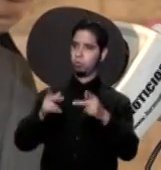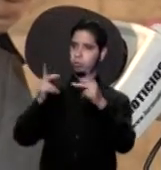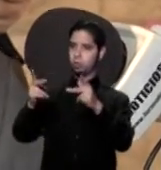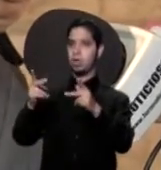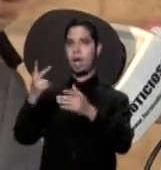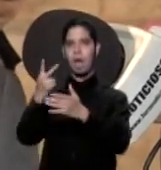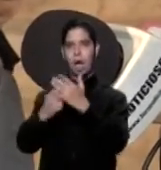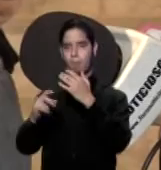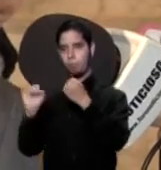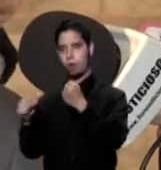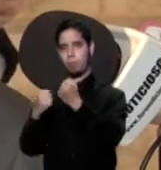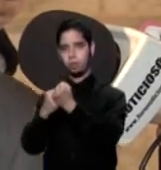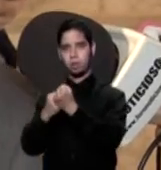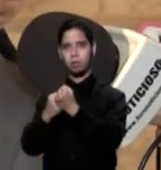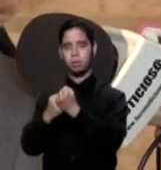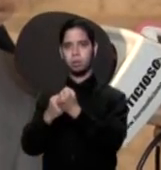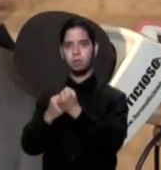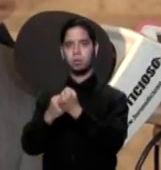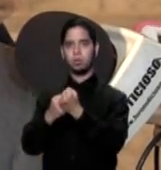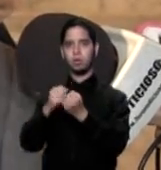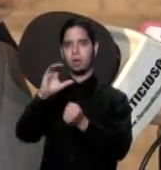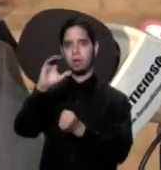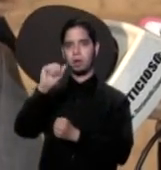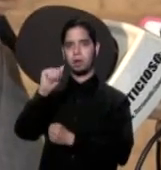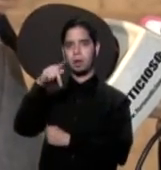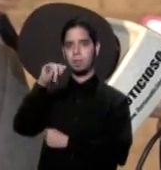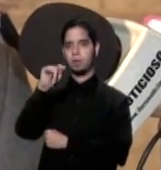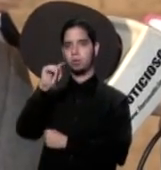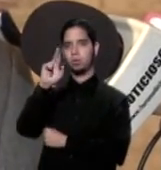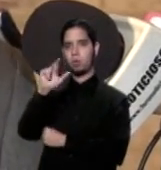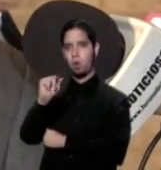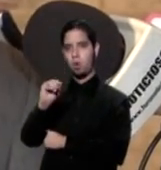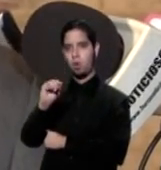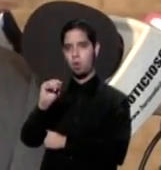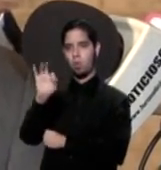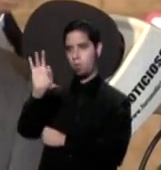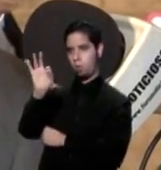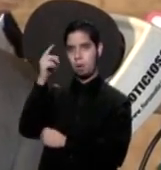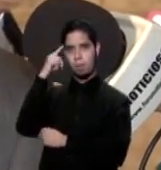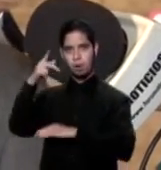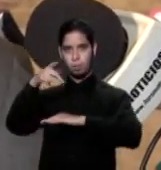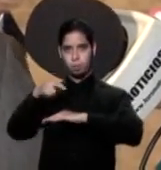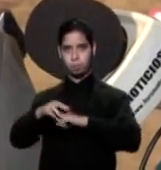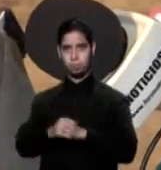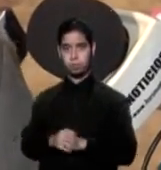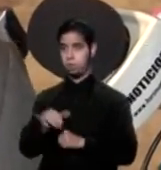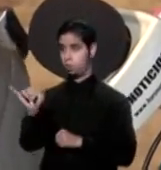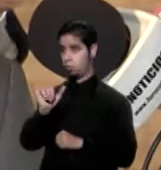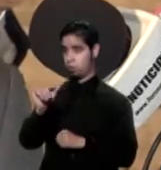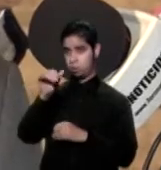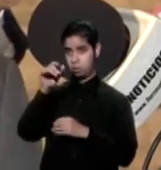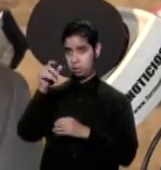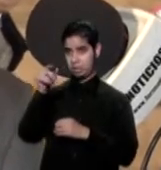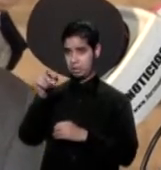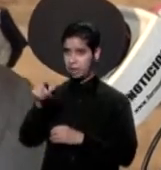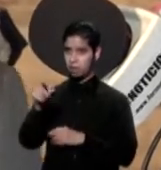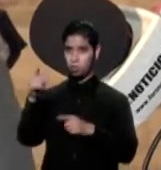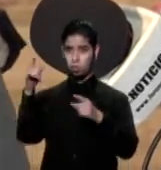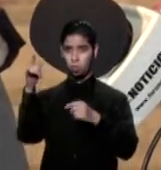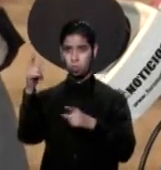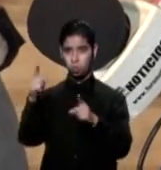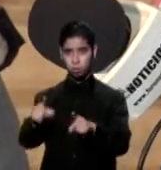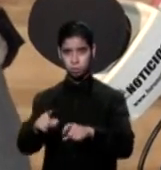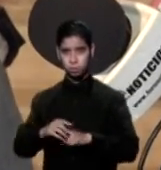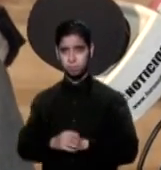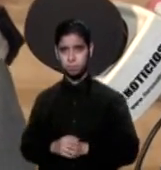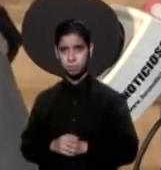cuerpos apoyando el capítulo 9 para Puerto Rico. Y le dije también que esa expresión de una sola vez